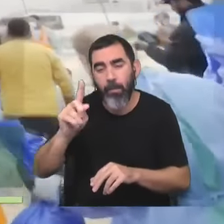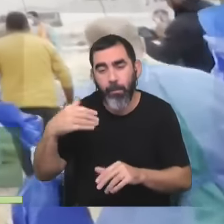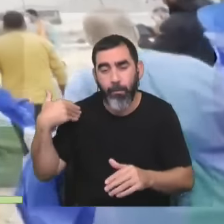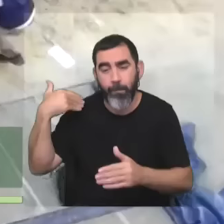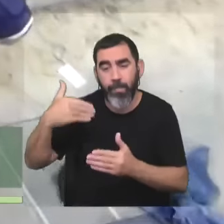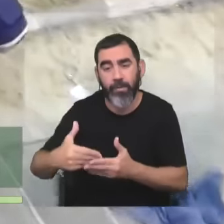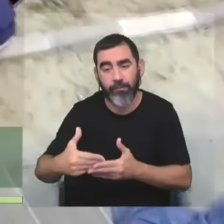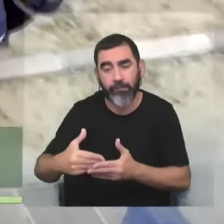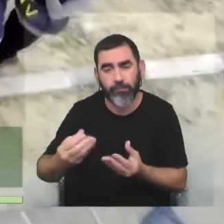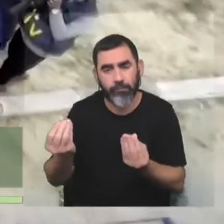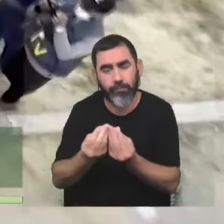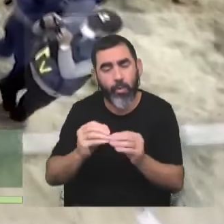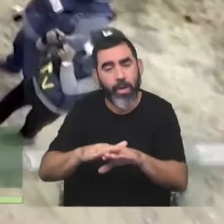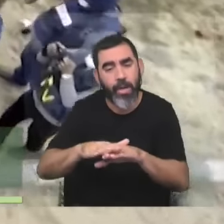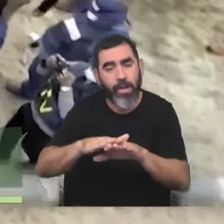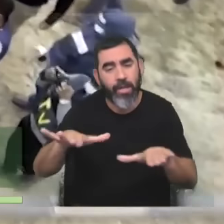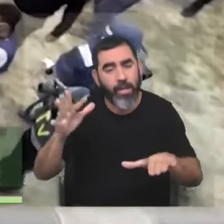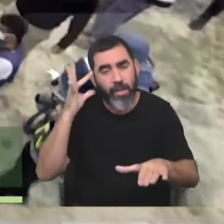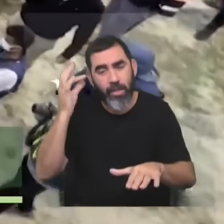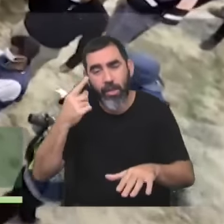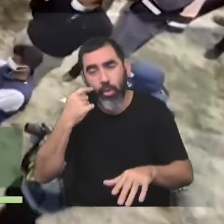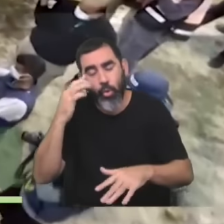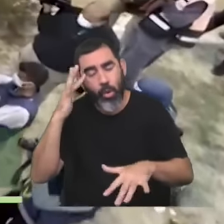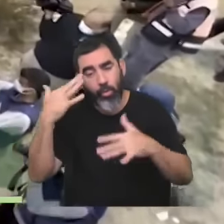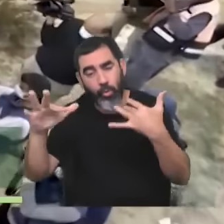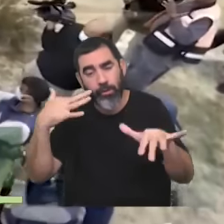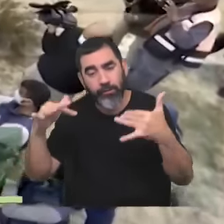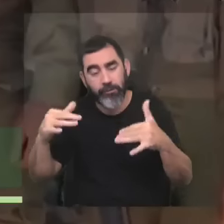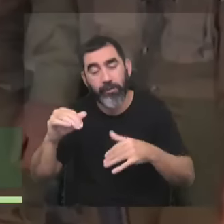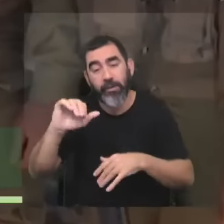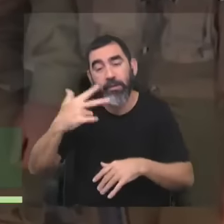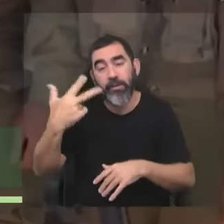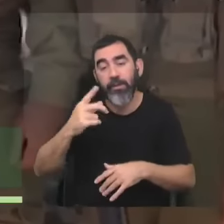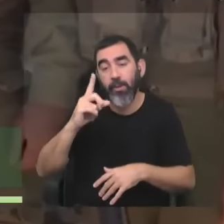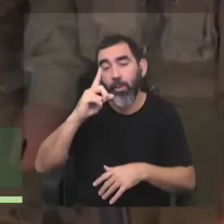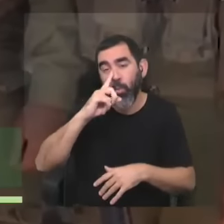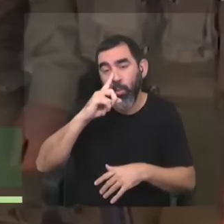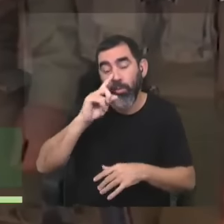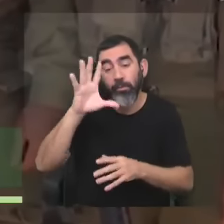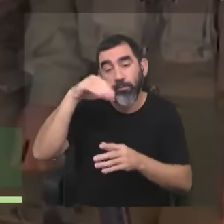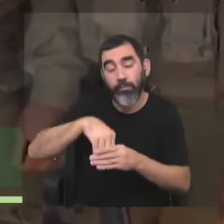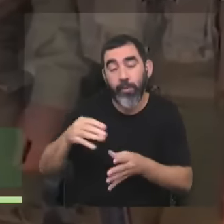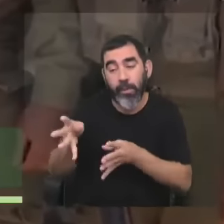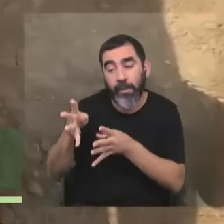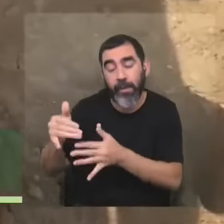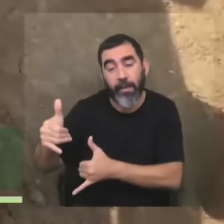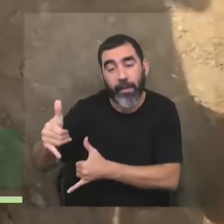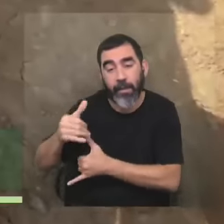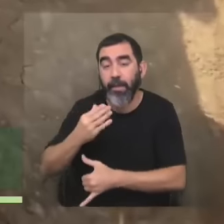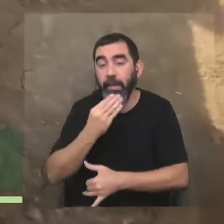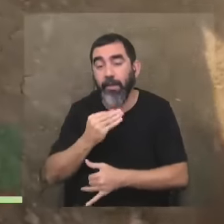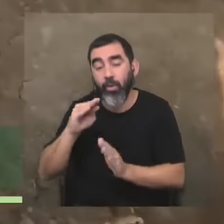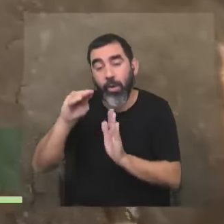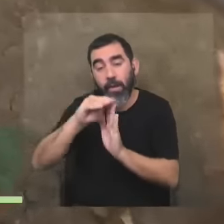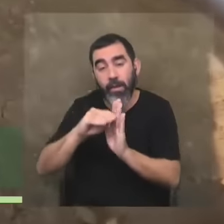fecha con un alto porcentaje de niños niñas y adolescentes esto determinó que el 13 de junio el organismo incluyera al ejército de Israel en la lista de